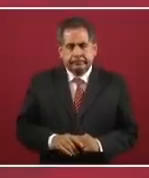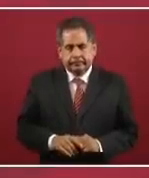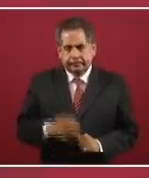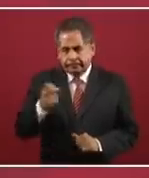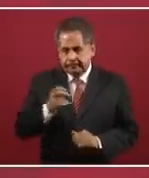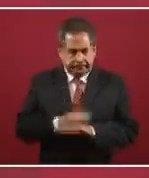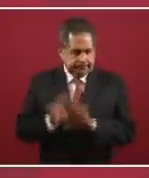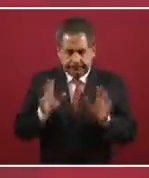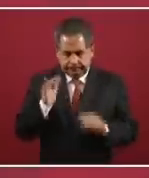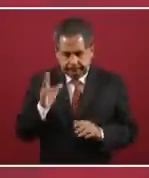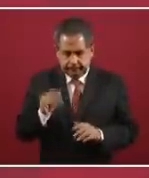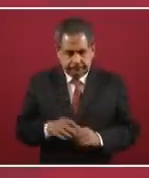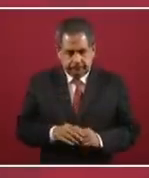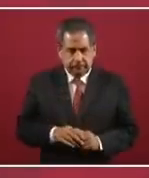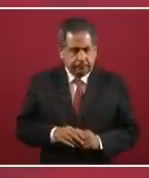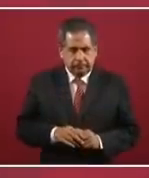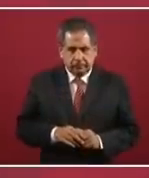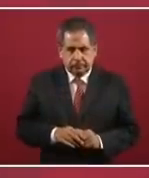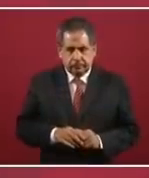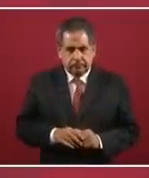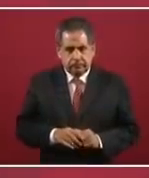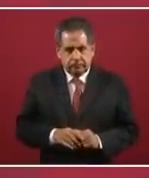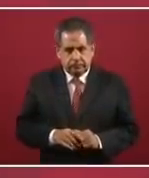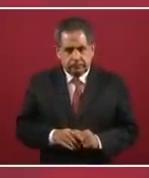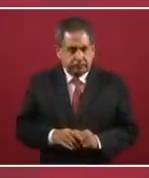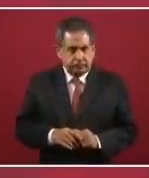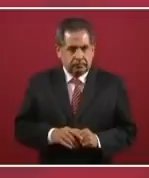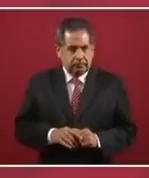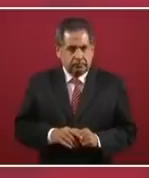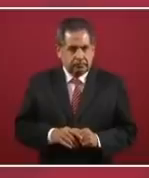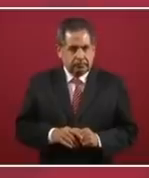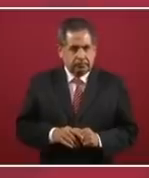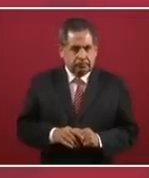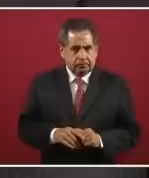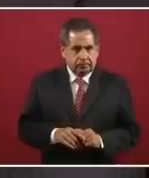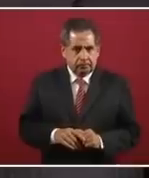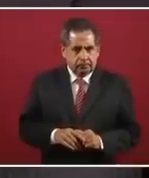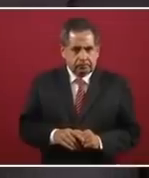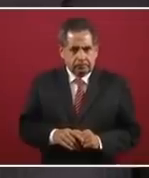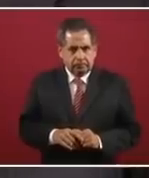Eso ya no se va a